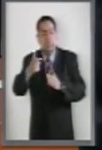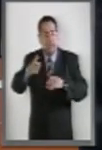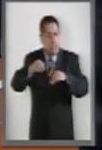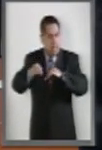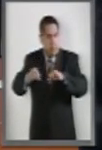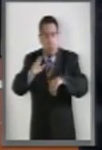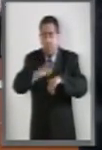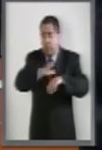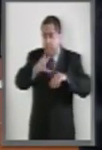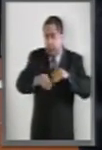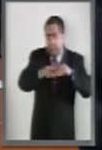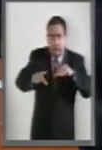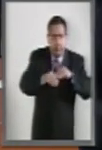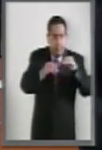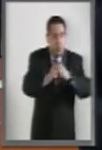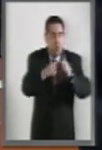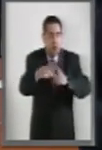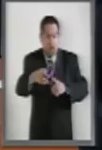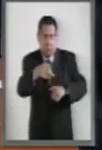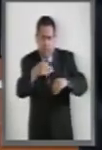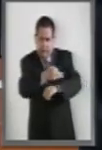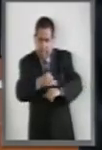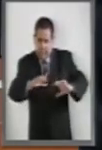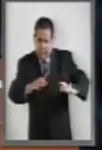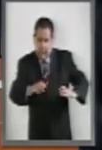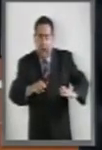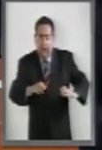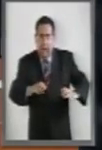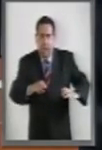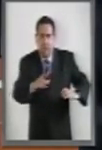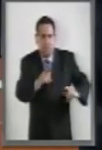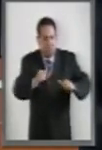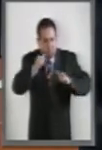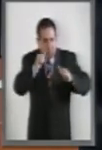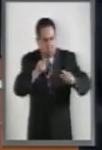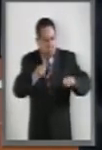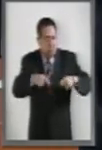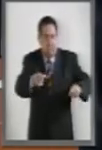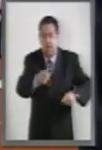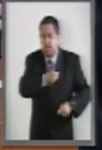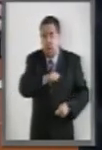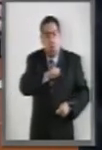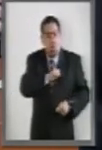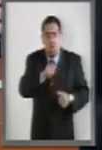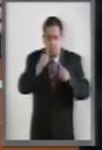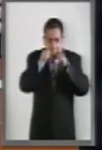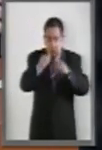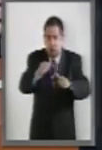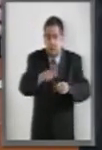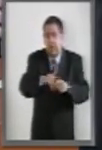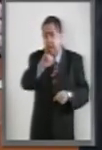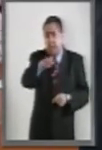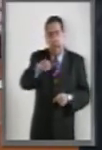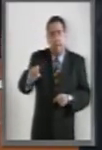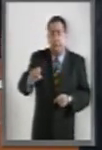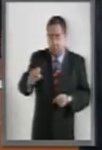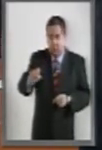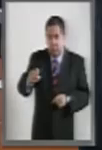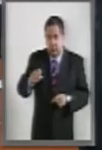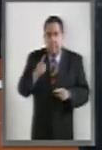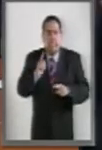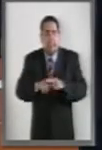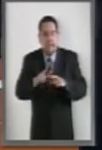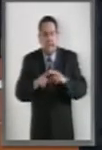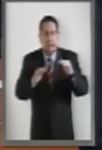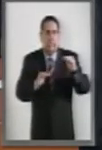de nuevos trabajadores y sus familias habrán de recibir la atención de salud en el Instituto Mexicano del Seguro Social, lo que nos